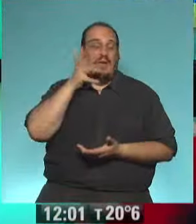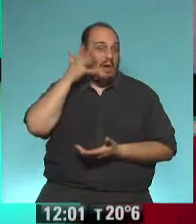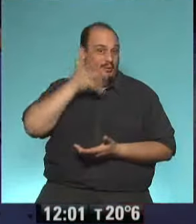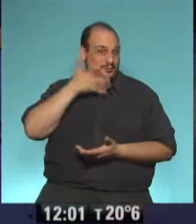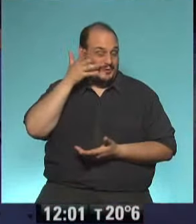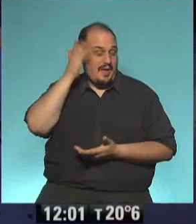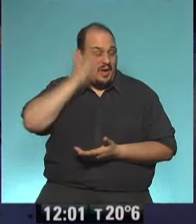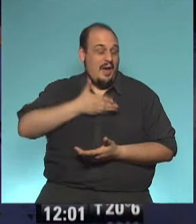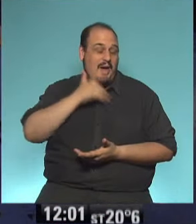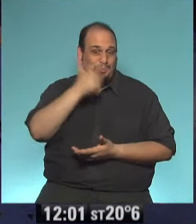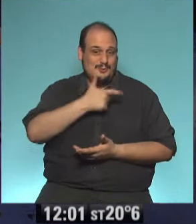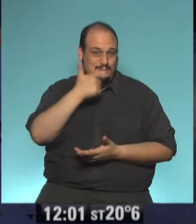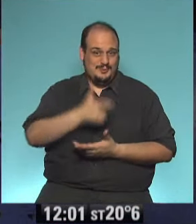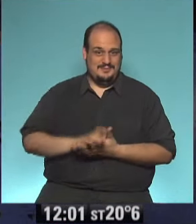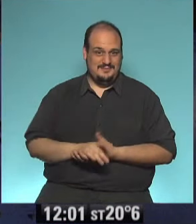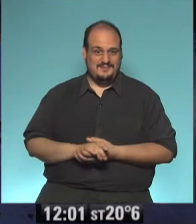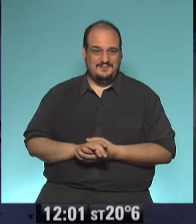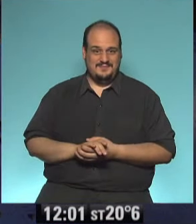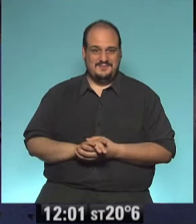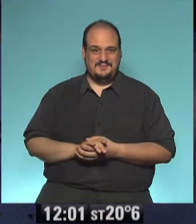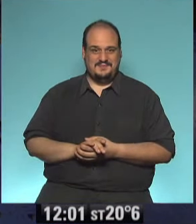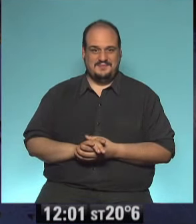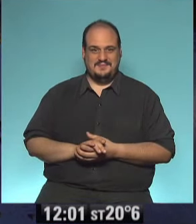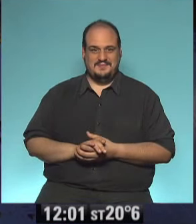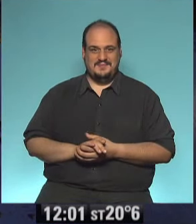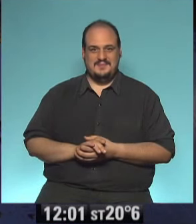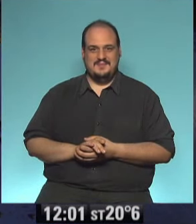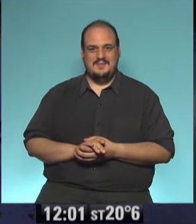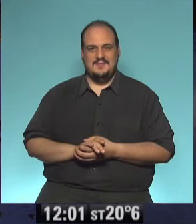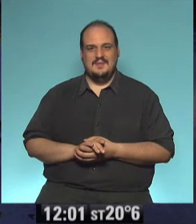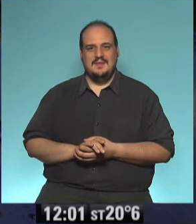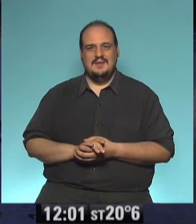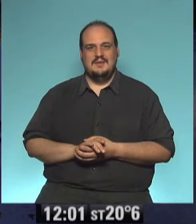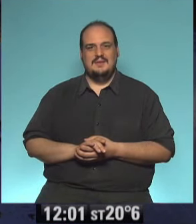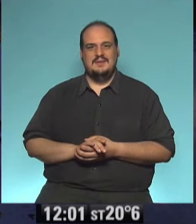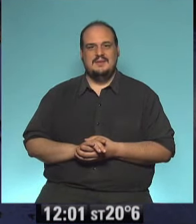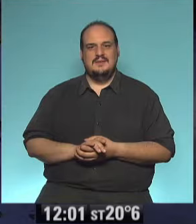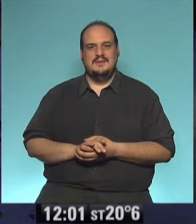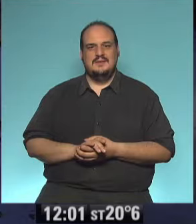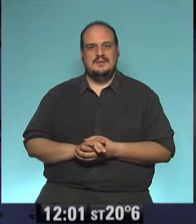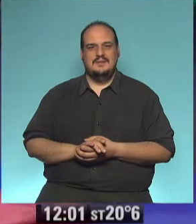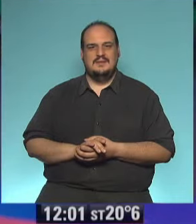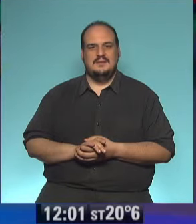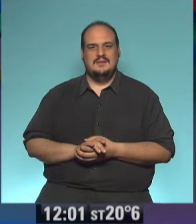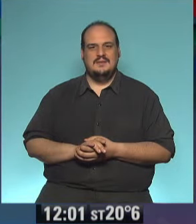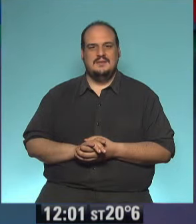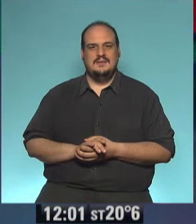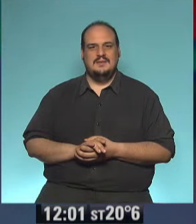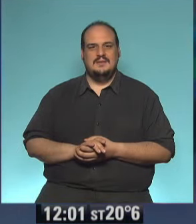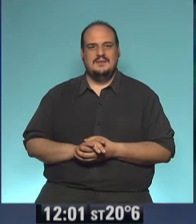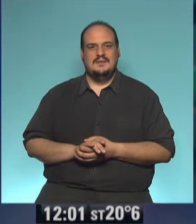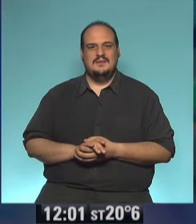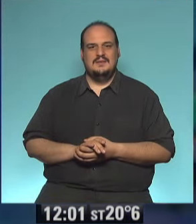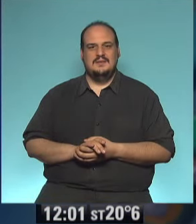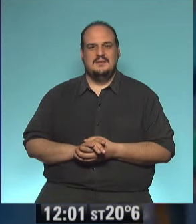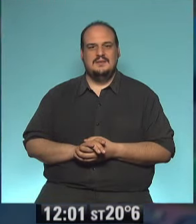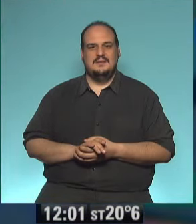llego. Vamos, una sigue más. Agus. A ver, ¿qué dice? Uy, qué largo quedado. Tiré. Uy, uy, no se importa, me fue. No importa, lo vemos que saqué